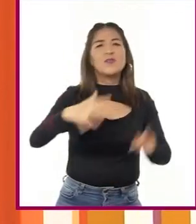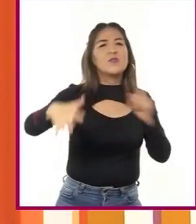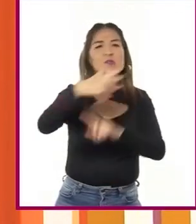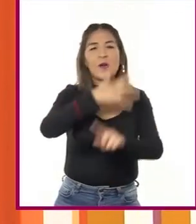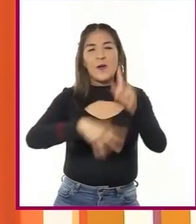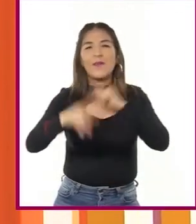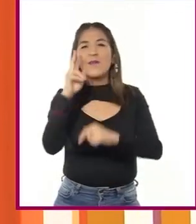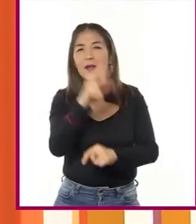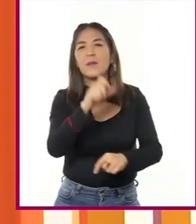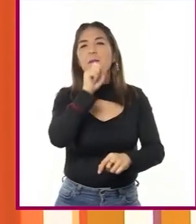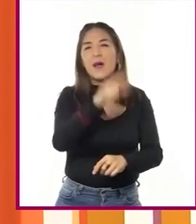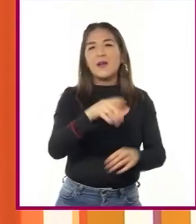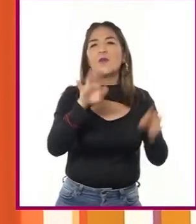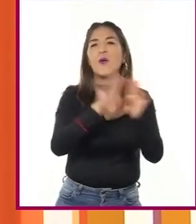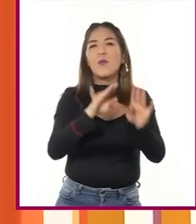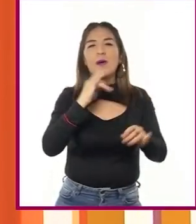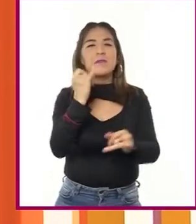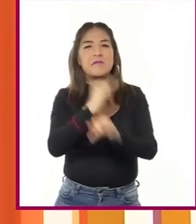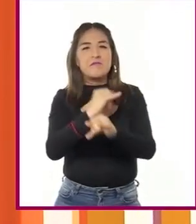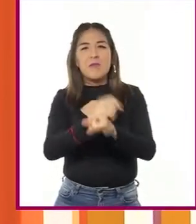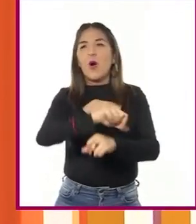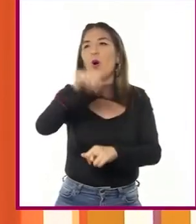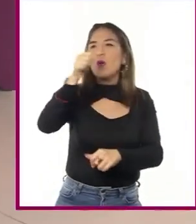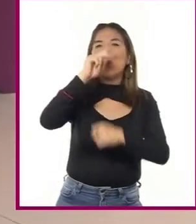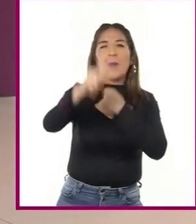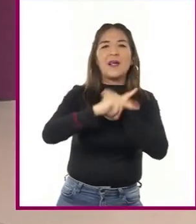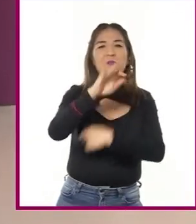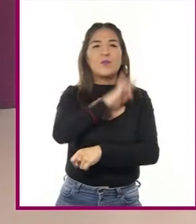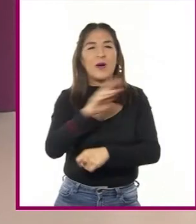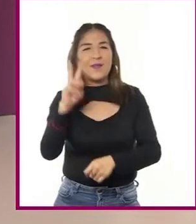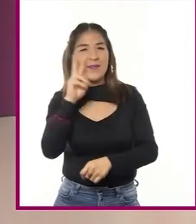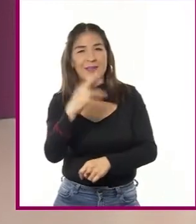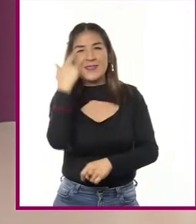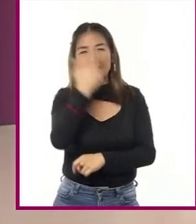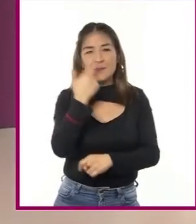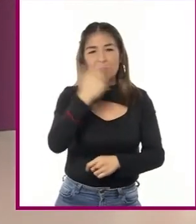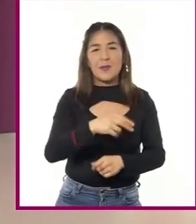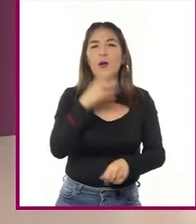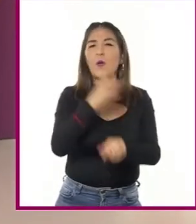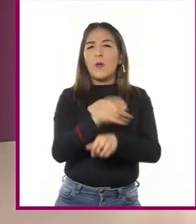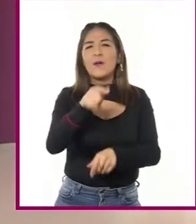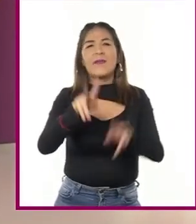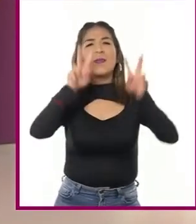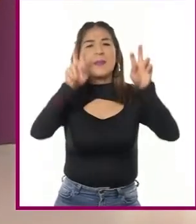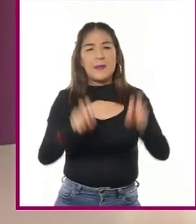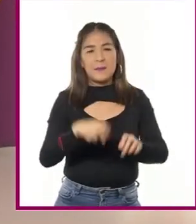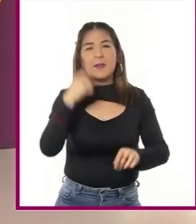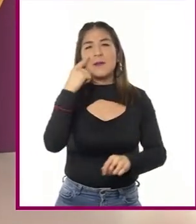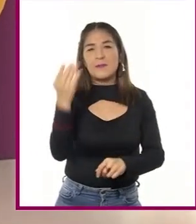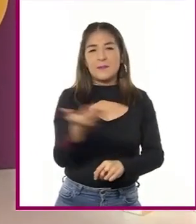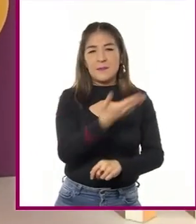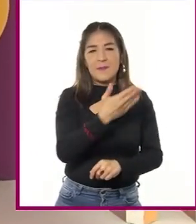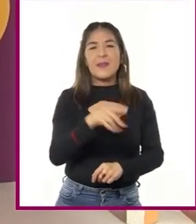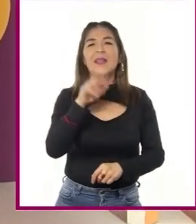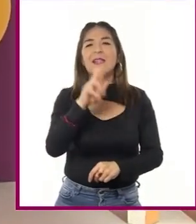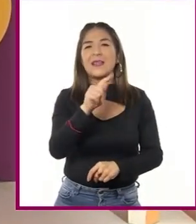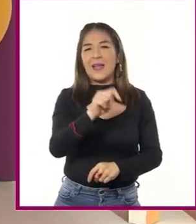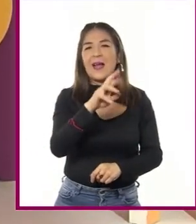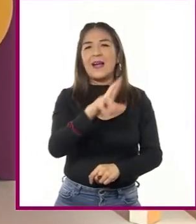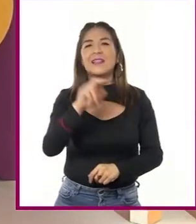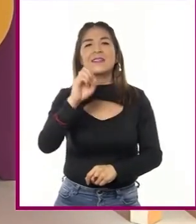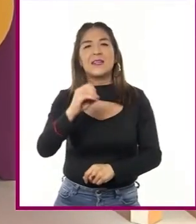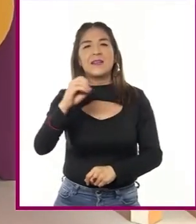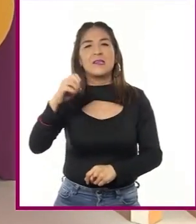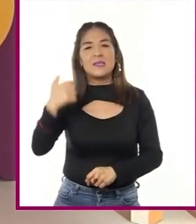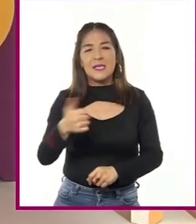pueda incluso traspasar fronteras desde otros países. Para hablarnos más sobre este tema, vayamos con TR06, que nos